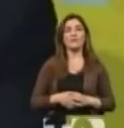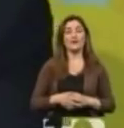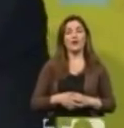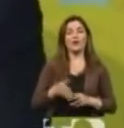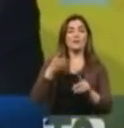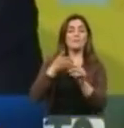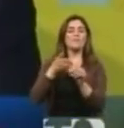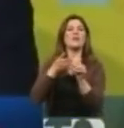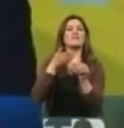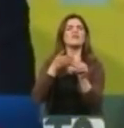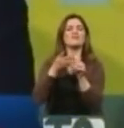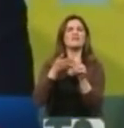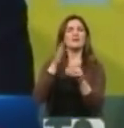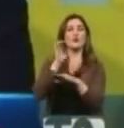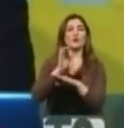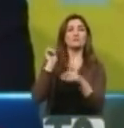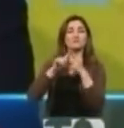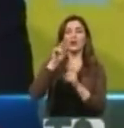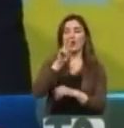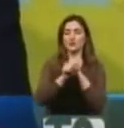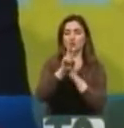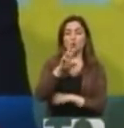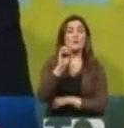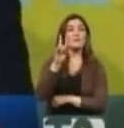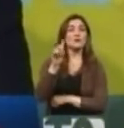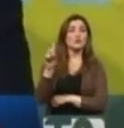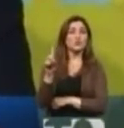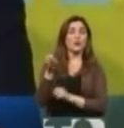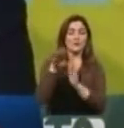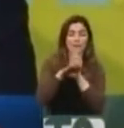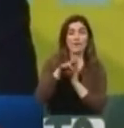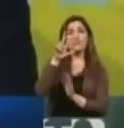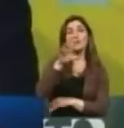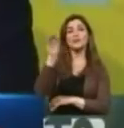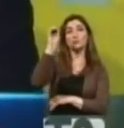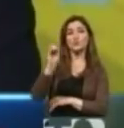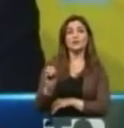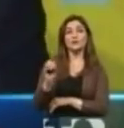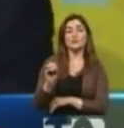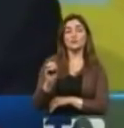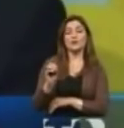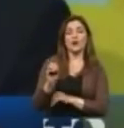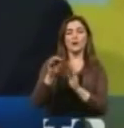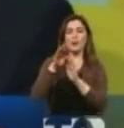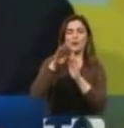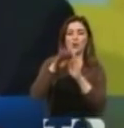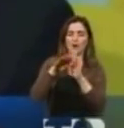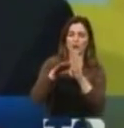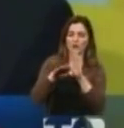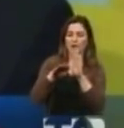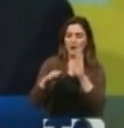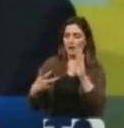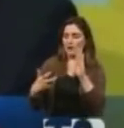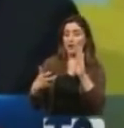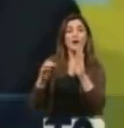el Ecuador al 2021 de bajar de un 30% a un 13% la desnutrición